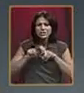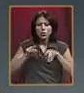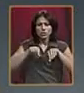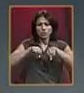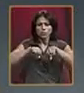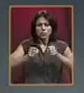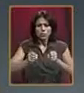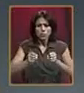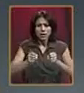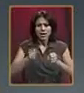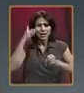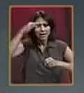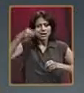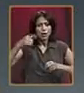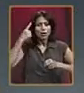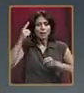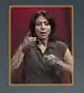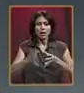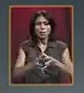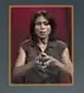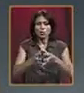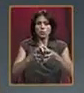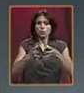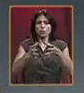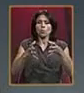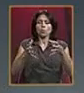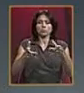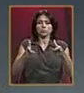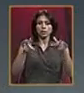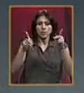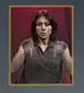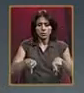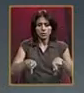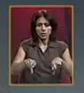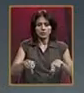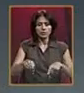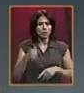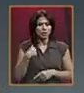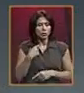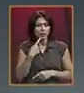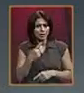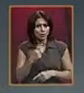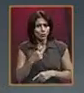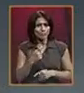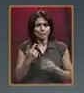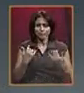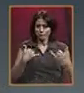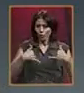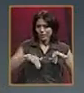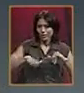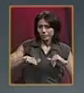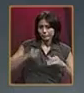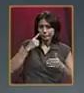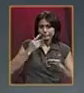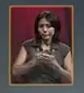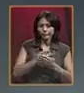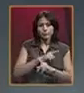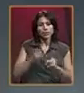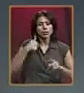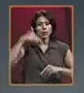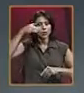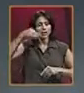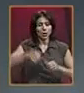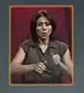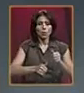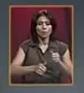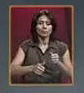un conjunto muy amplio de ciudadanos, y me atrevería a decir, y obviamente eso está por demostrarse, que la mayoría de los ciudadanos, el tema del